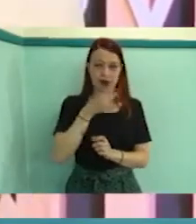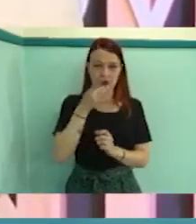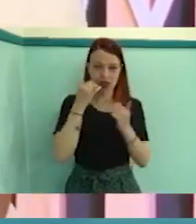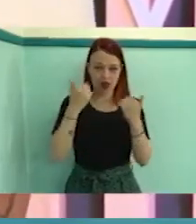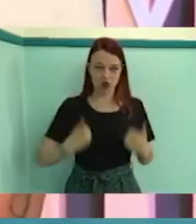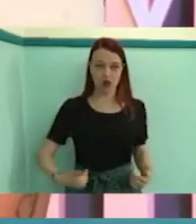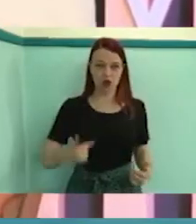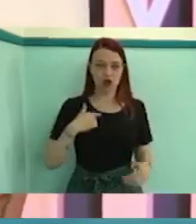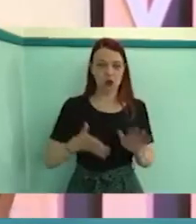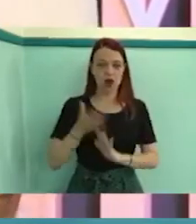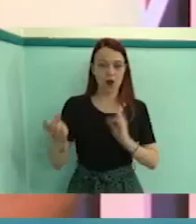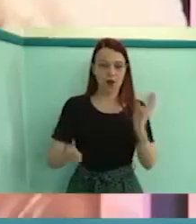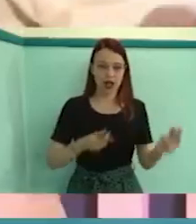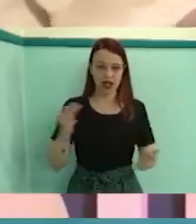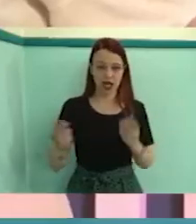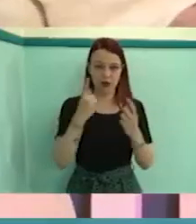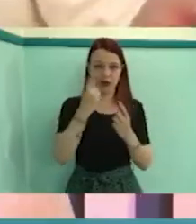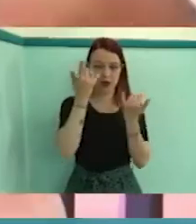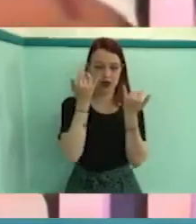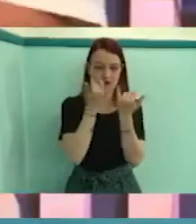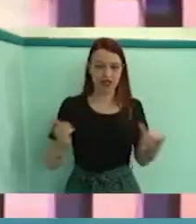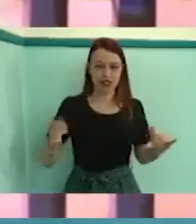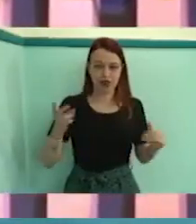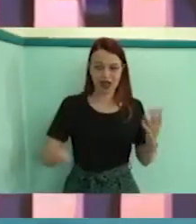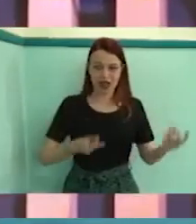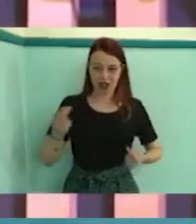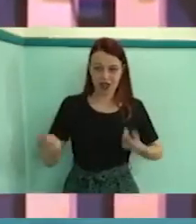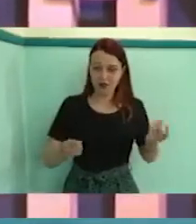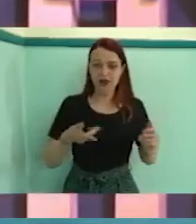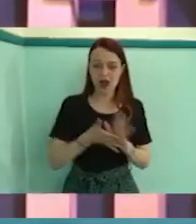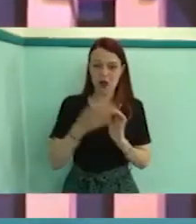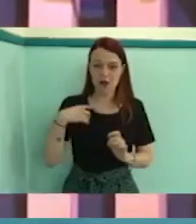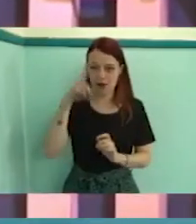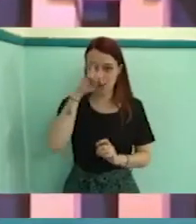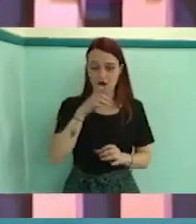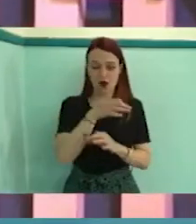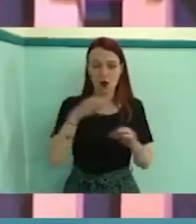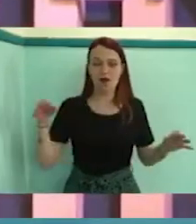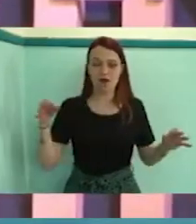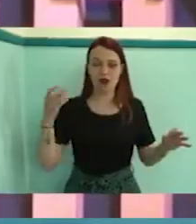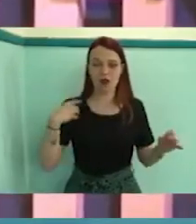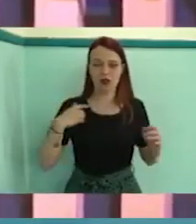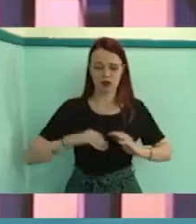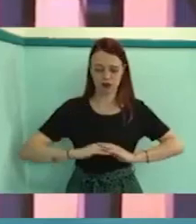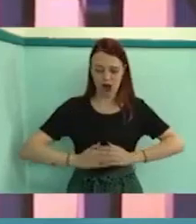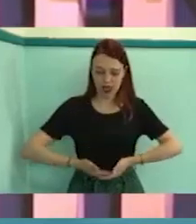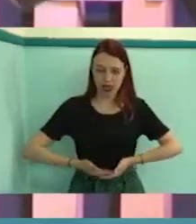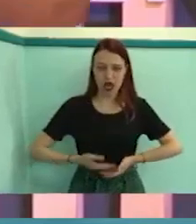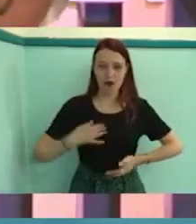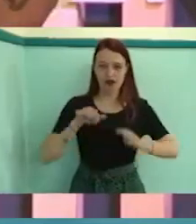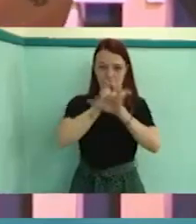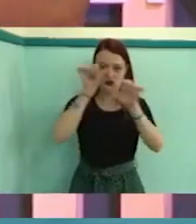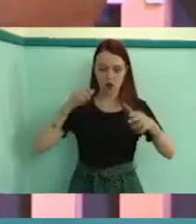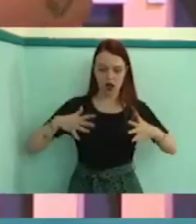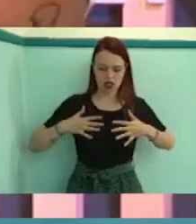ese día yo iba a bailar era mi primer Festival de danza y recuerdo perfectamente como mi barriga y como la forma de la ropa